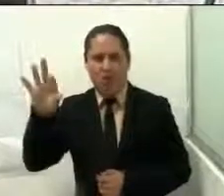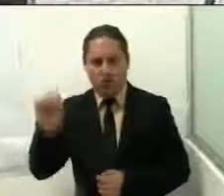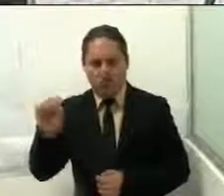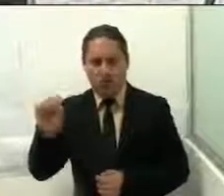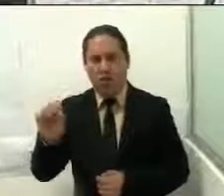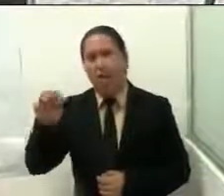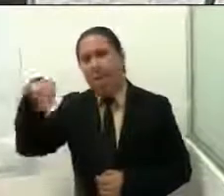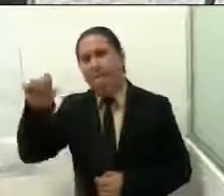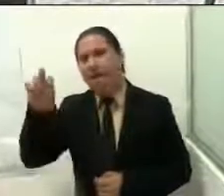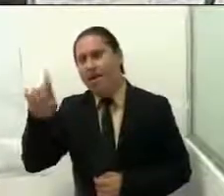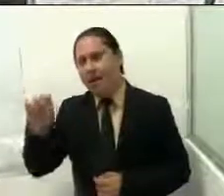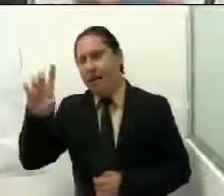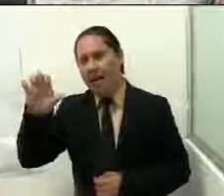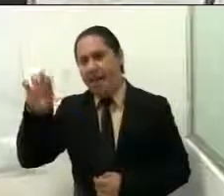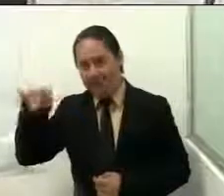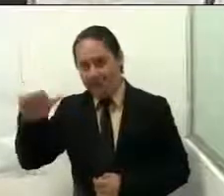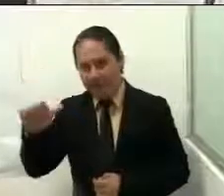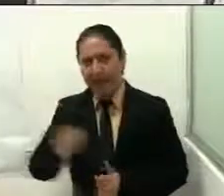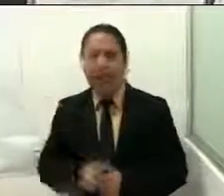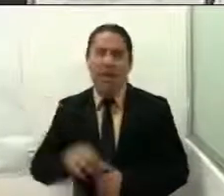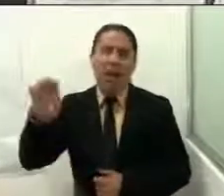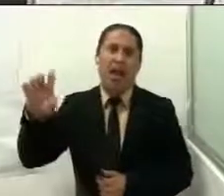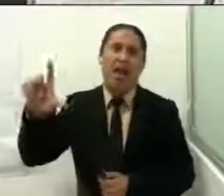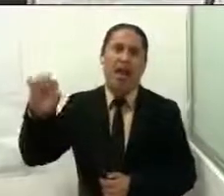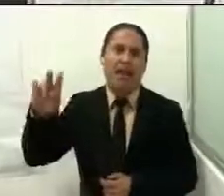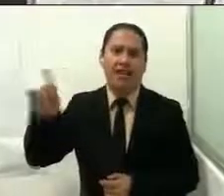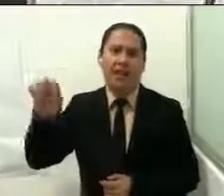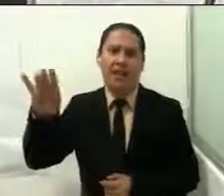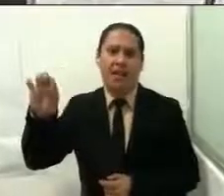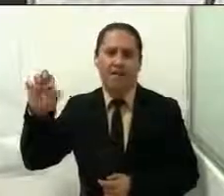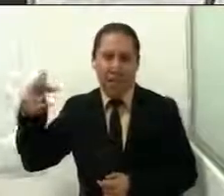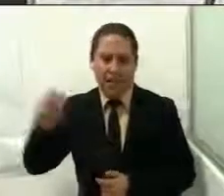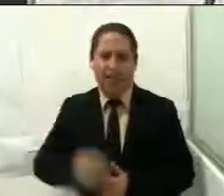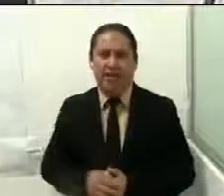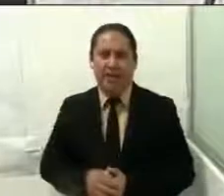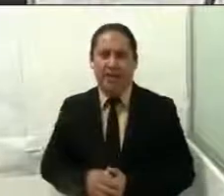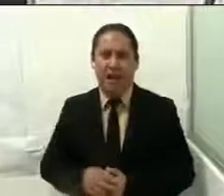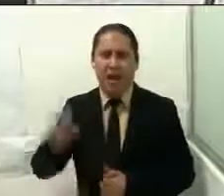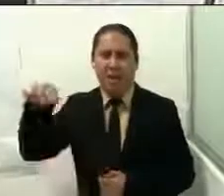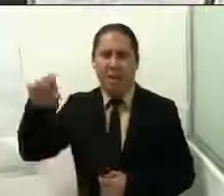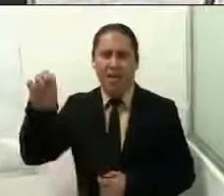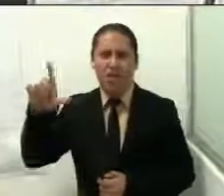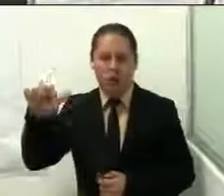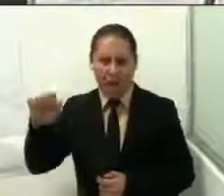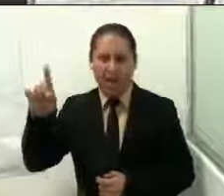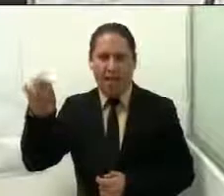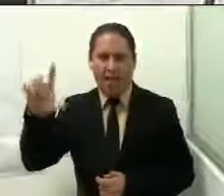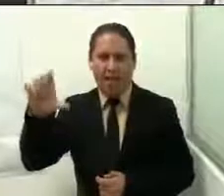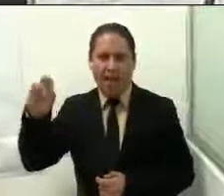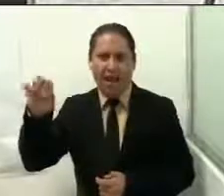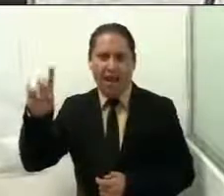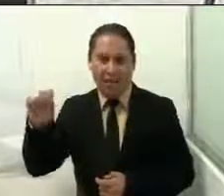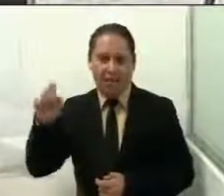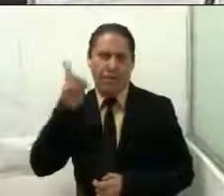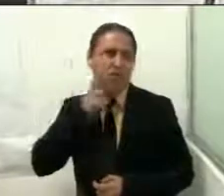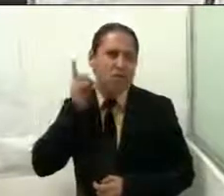villatoro culebro elizabeth escobedo morales manuela del carmen culebro velasco